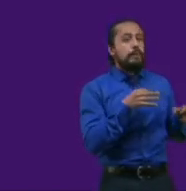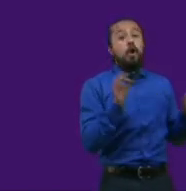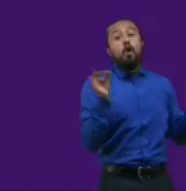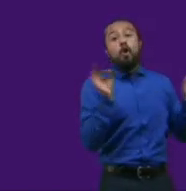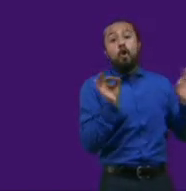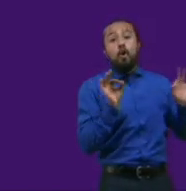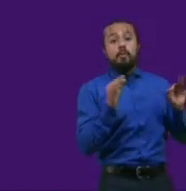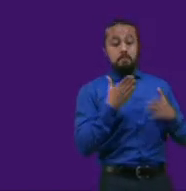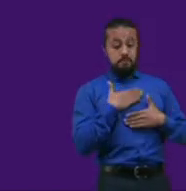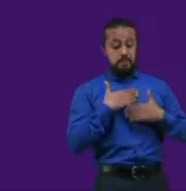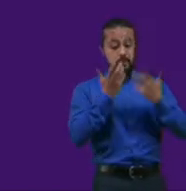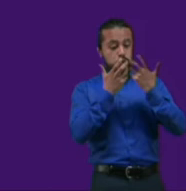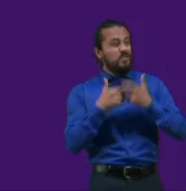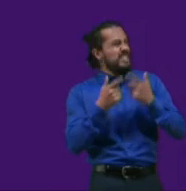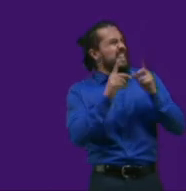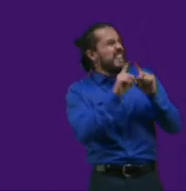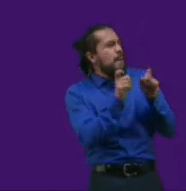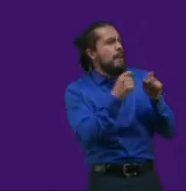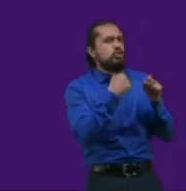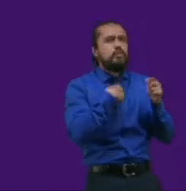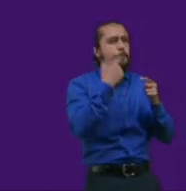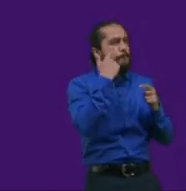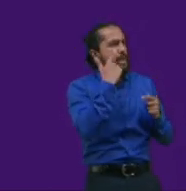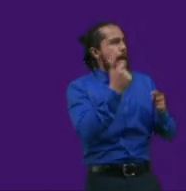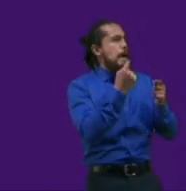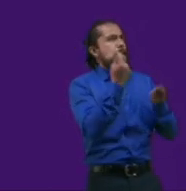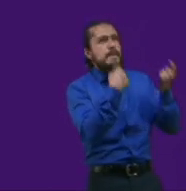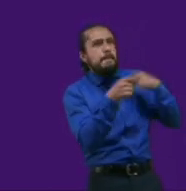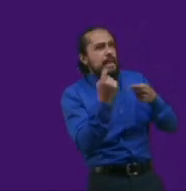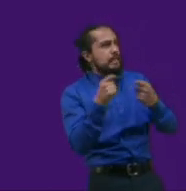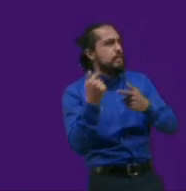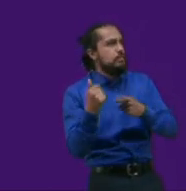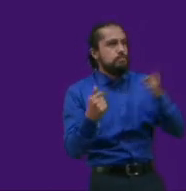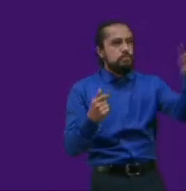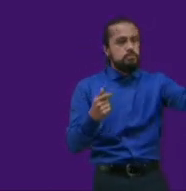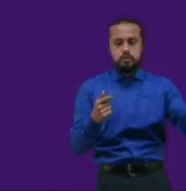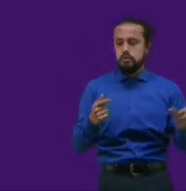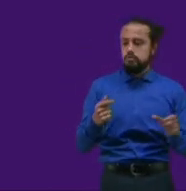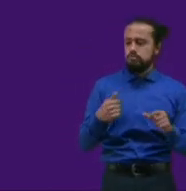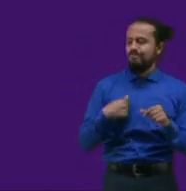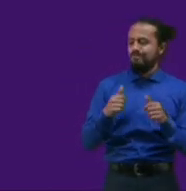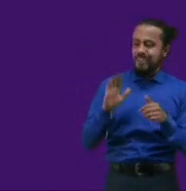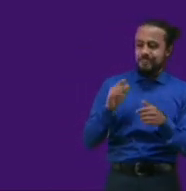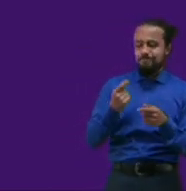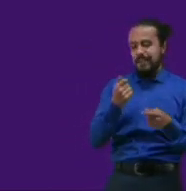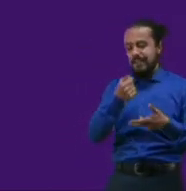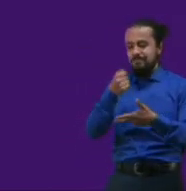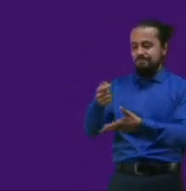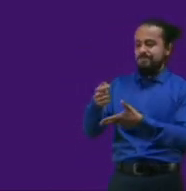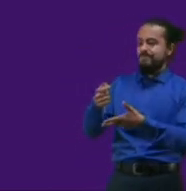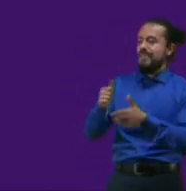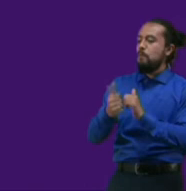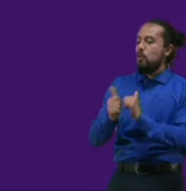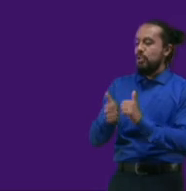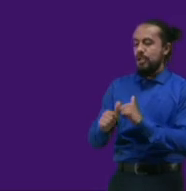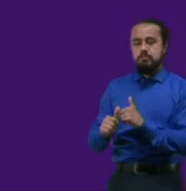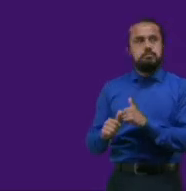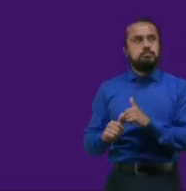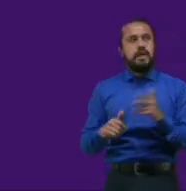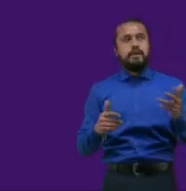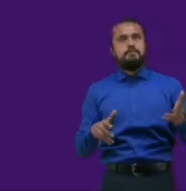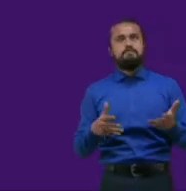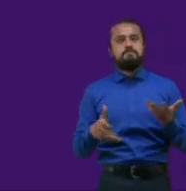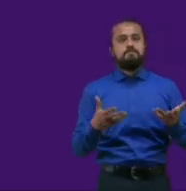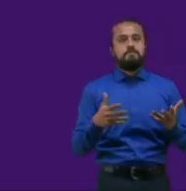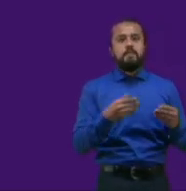tener la suerte de compartir como los valores, etcétera, con tus inversionistas. Eso es tremendamente importante